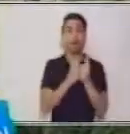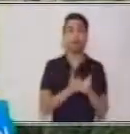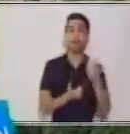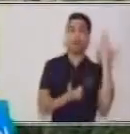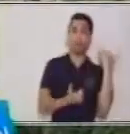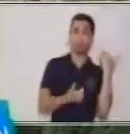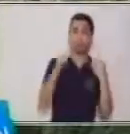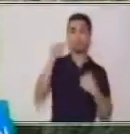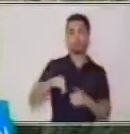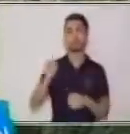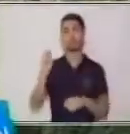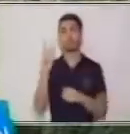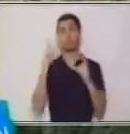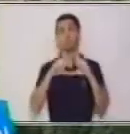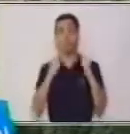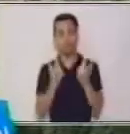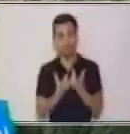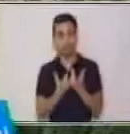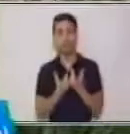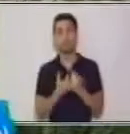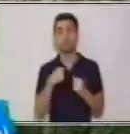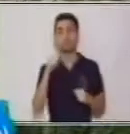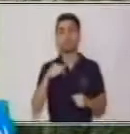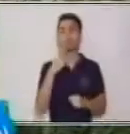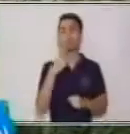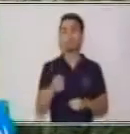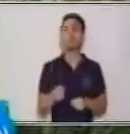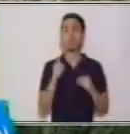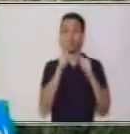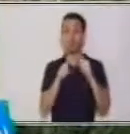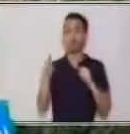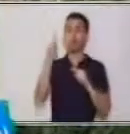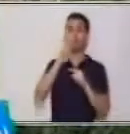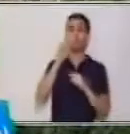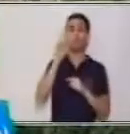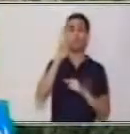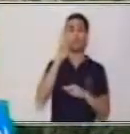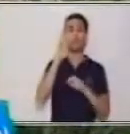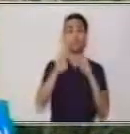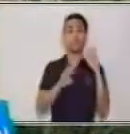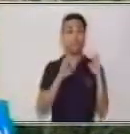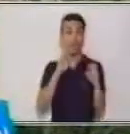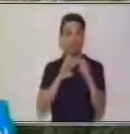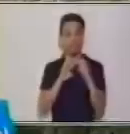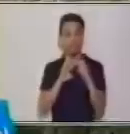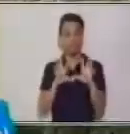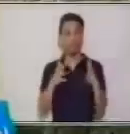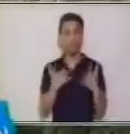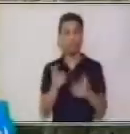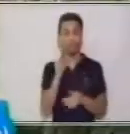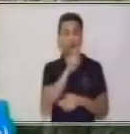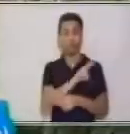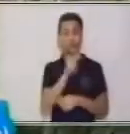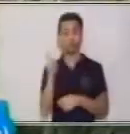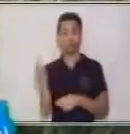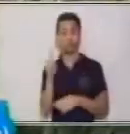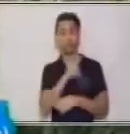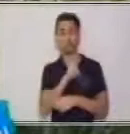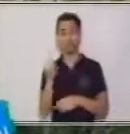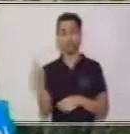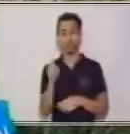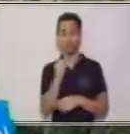En la primera parte vimos, cuando hablábamos del cuadrado perfecto, en el caso de que los dos valores eran